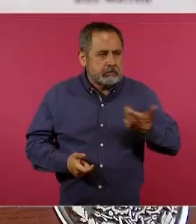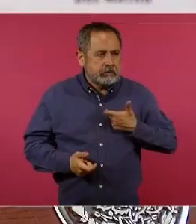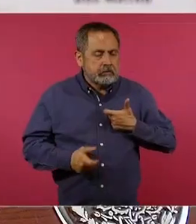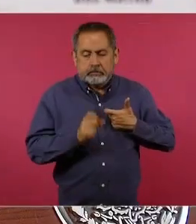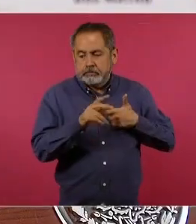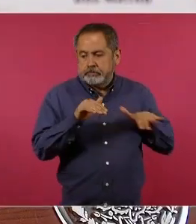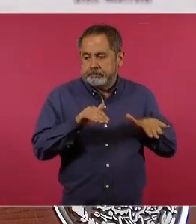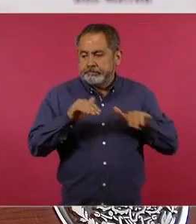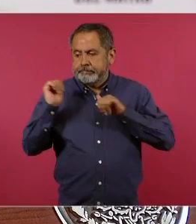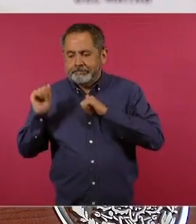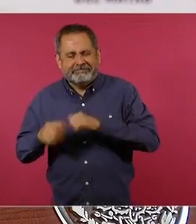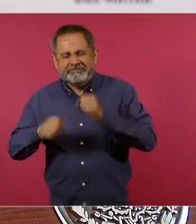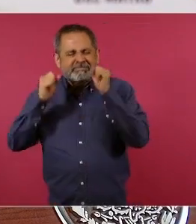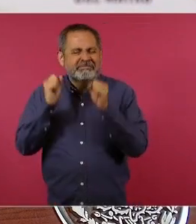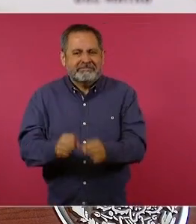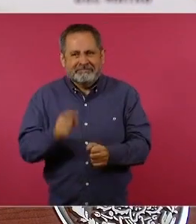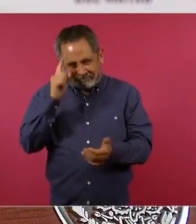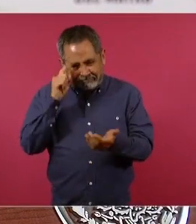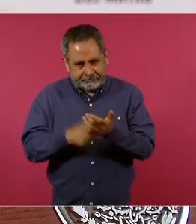Se vendió.